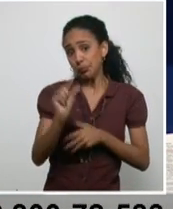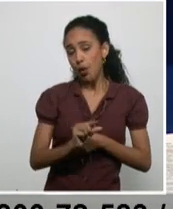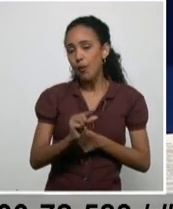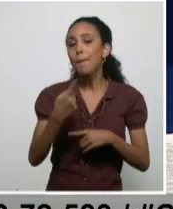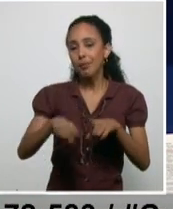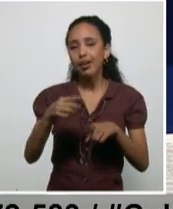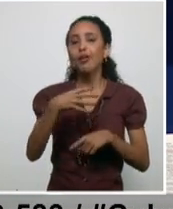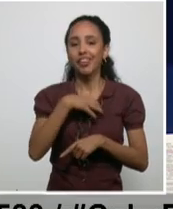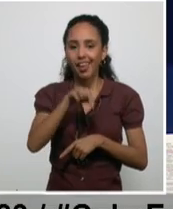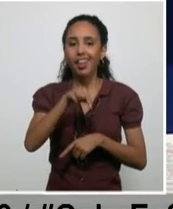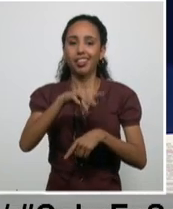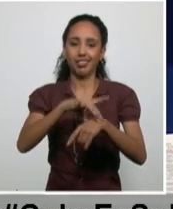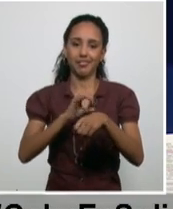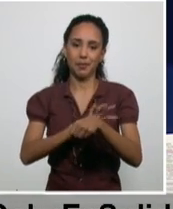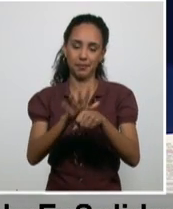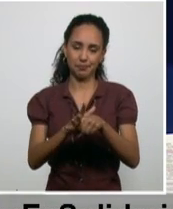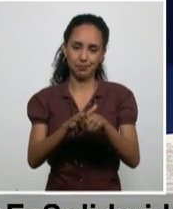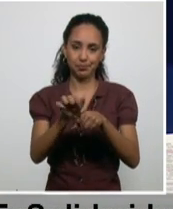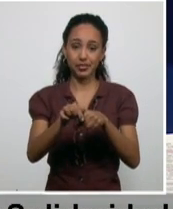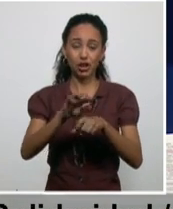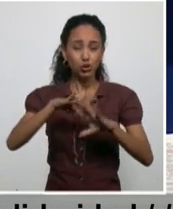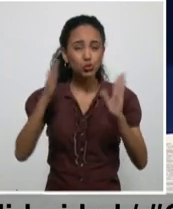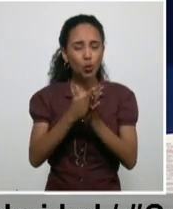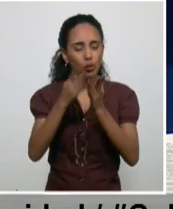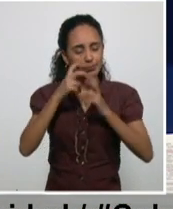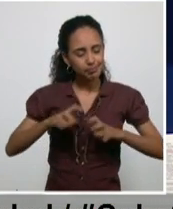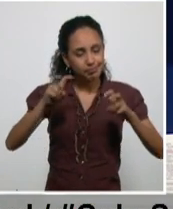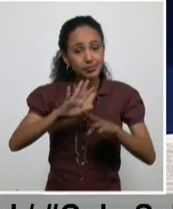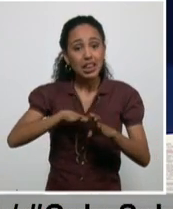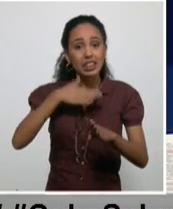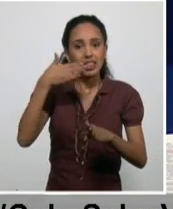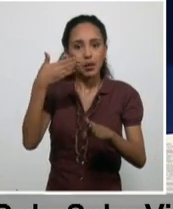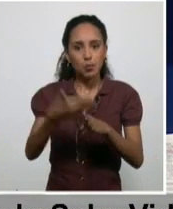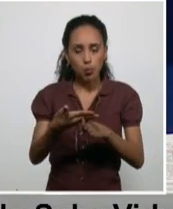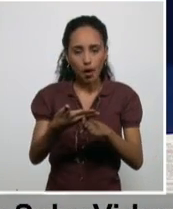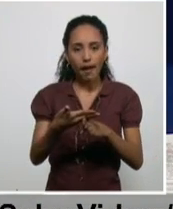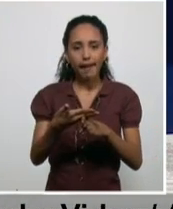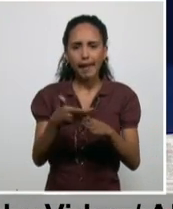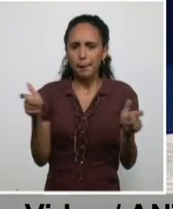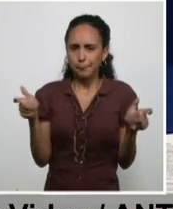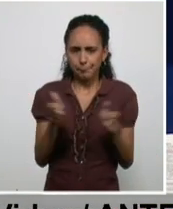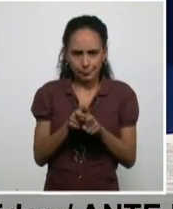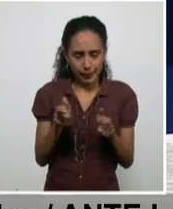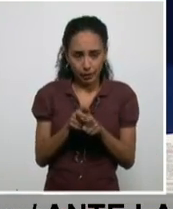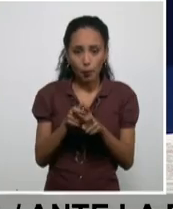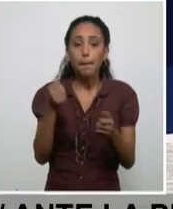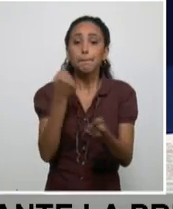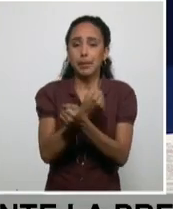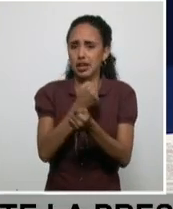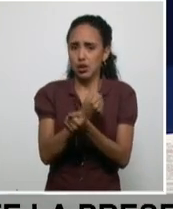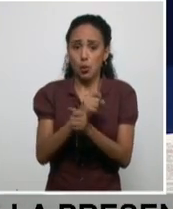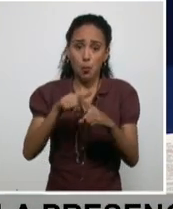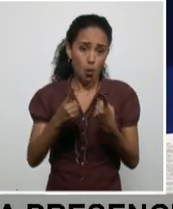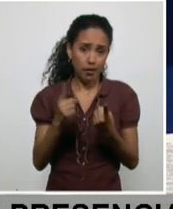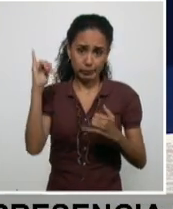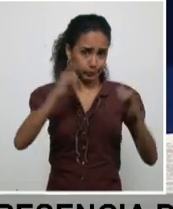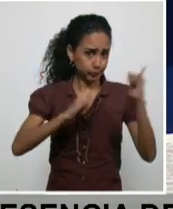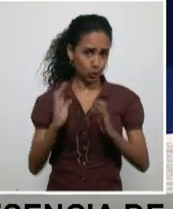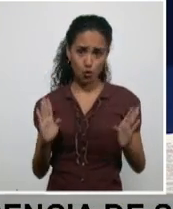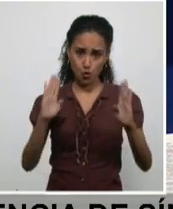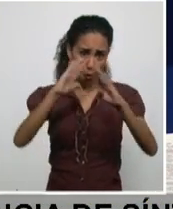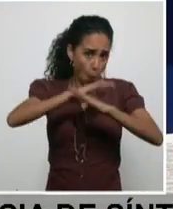estudios, que además después que ya se disminuye el riesgo de que vengan personas infectadas